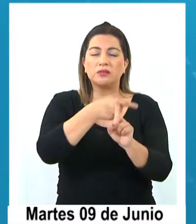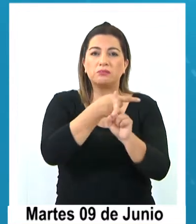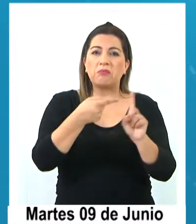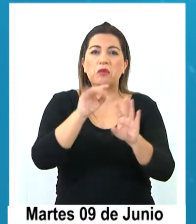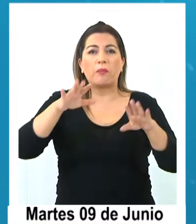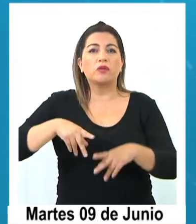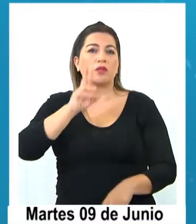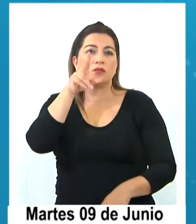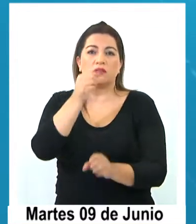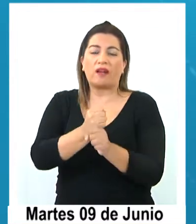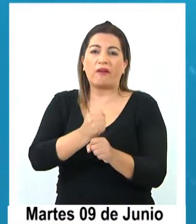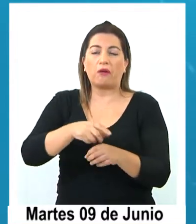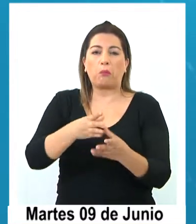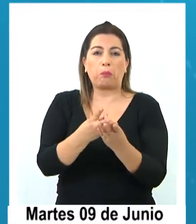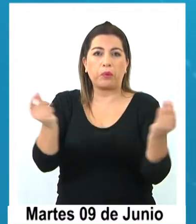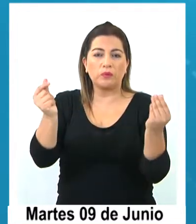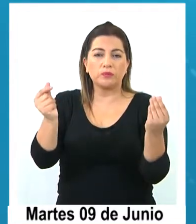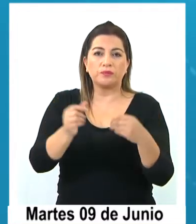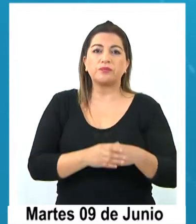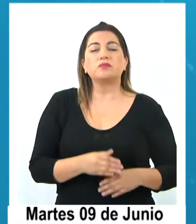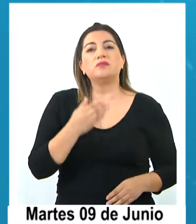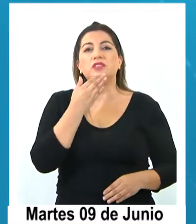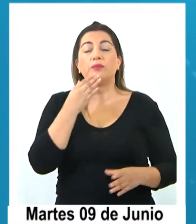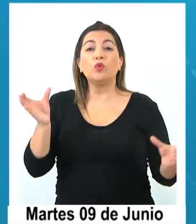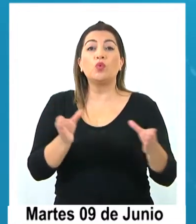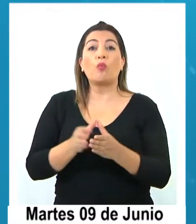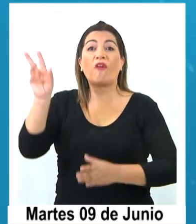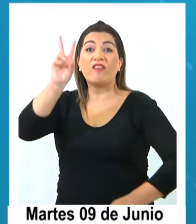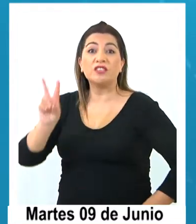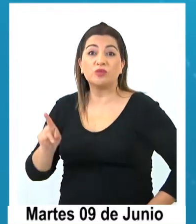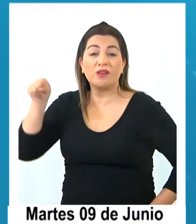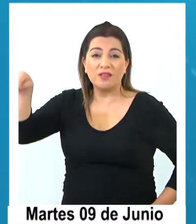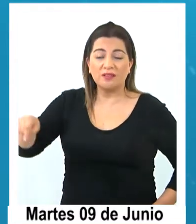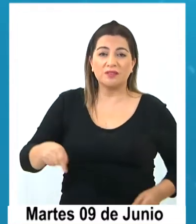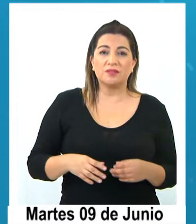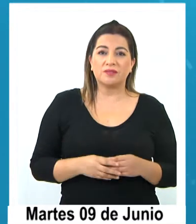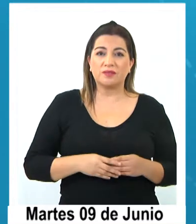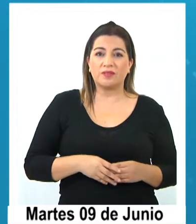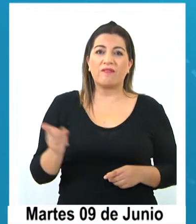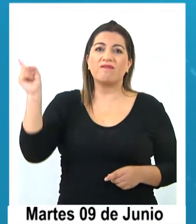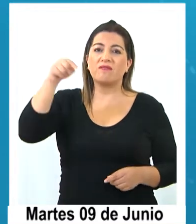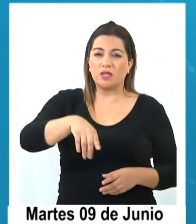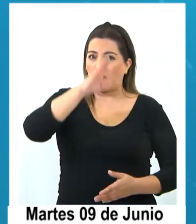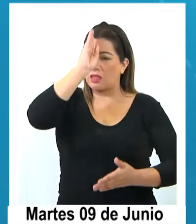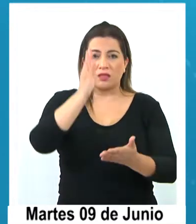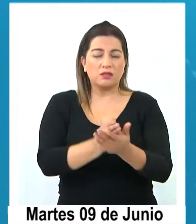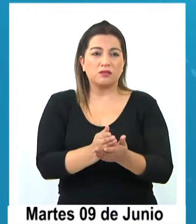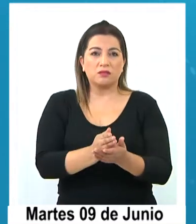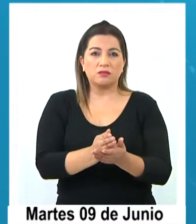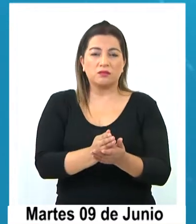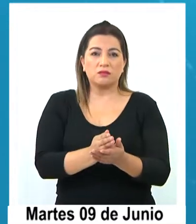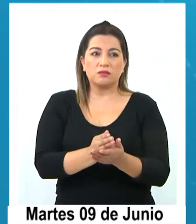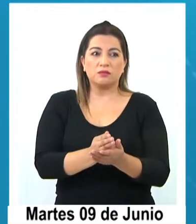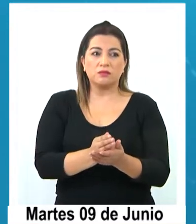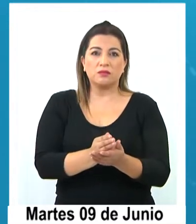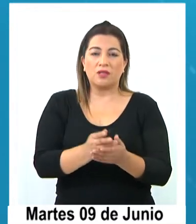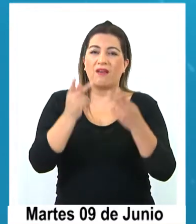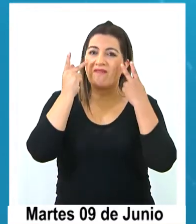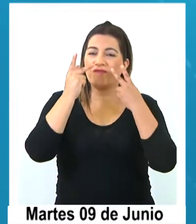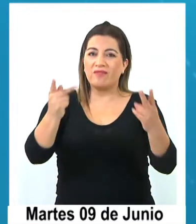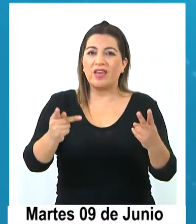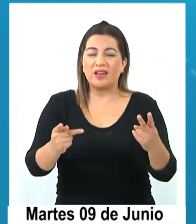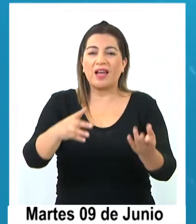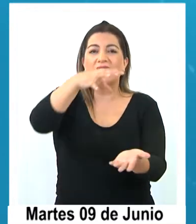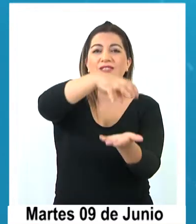ellos perdieron sus empleos. Además del grupo de venezolanos, de los migrantes venezolanos, decidieron regresar a sus